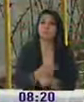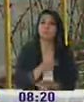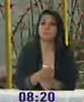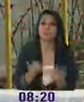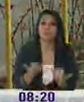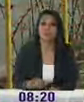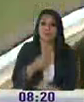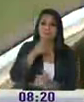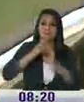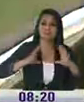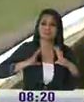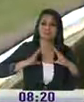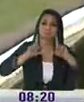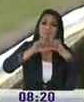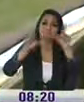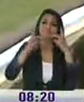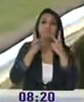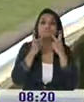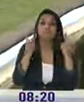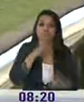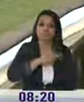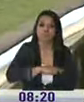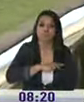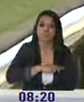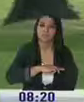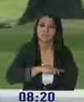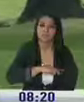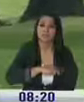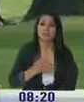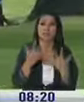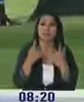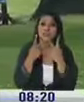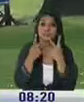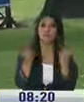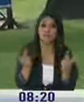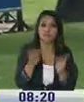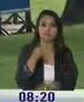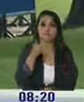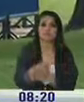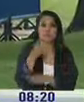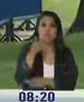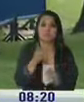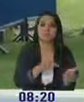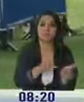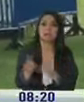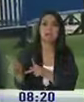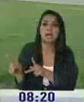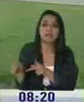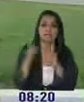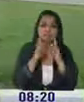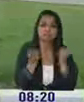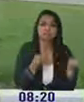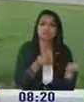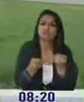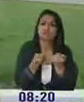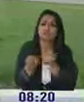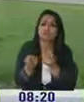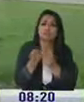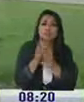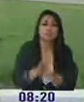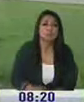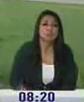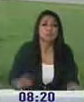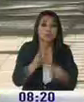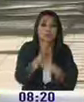días de asueto, la empresa pública metropolitana de movilidad y obras públicas ha implementado un operativo para precautelar tanto